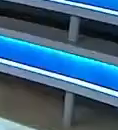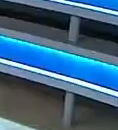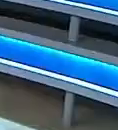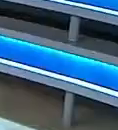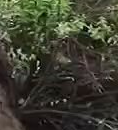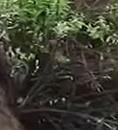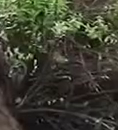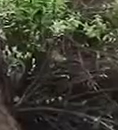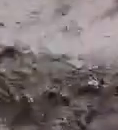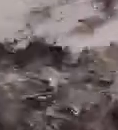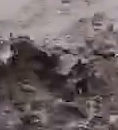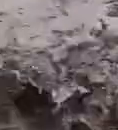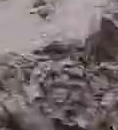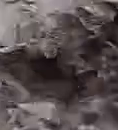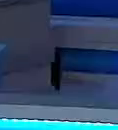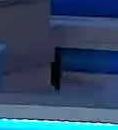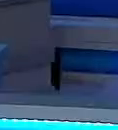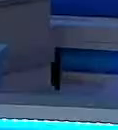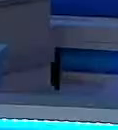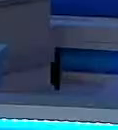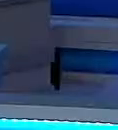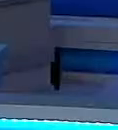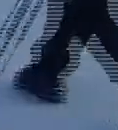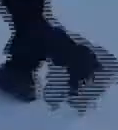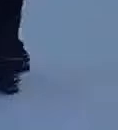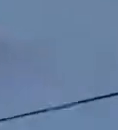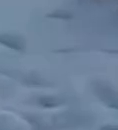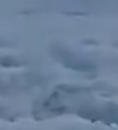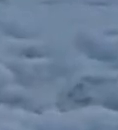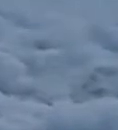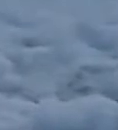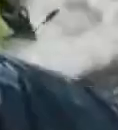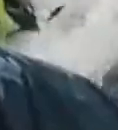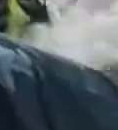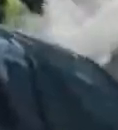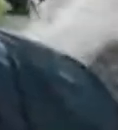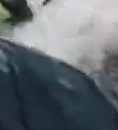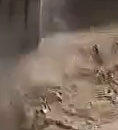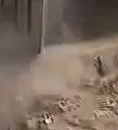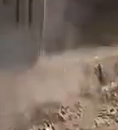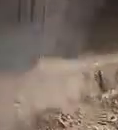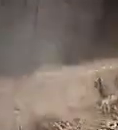Empiece con Ecuavisa, bien informado. De aquí en Televistazo, en la comunidad.